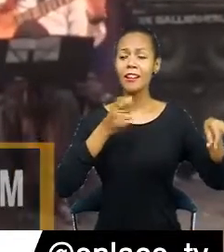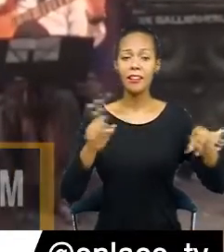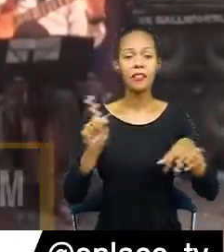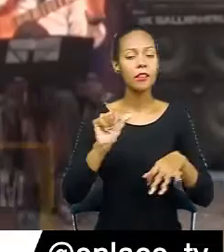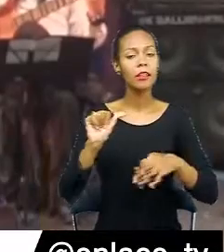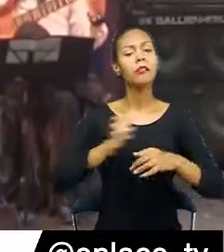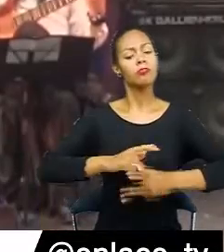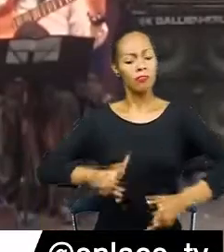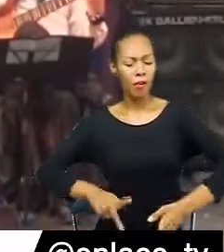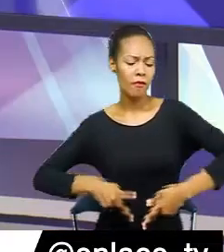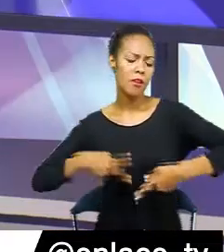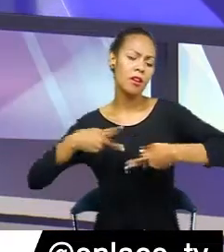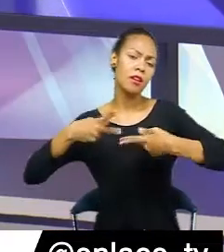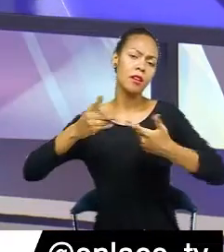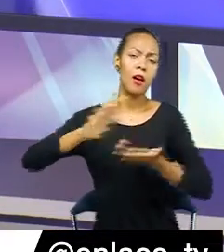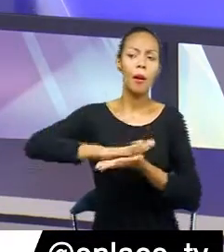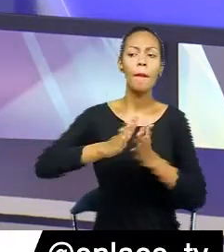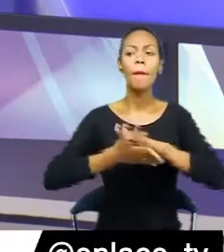a la paz.